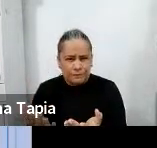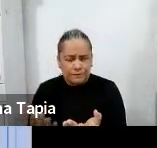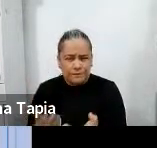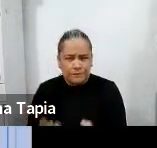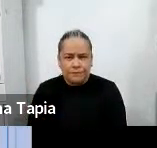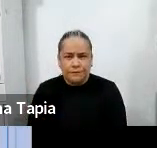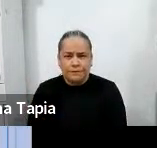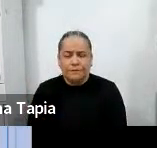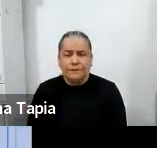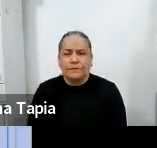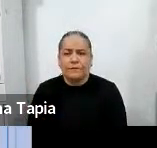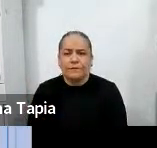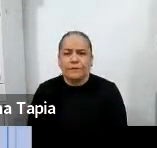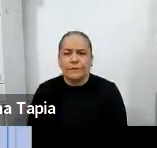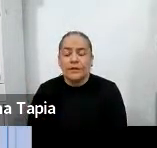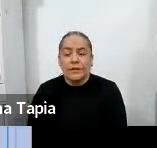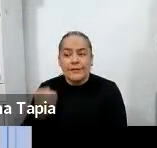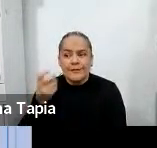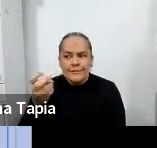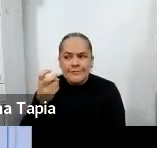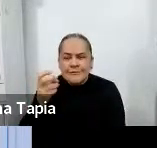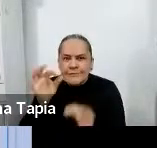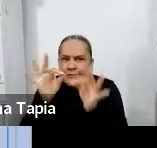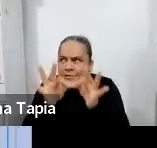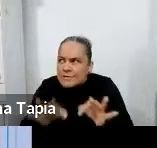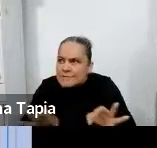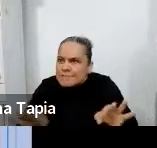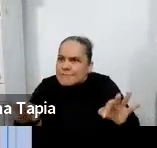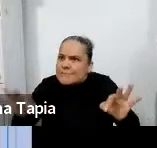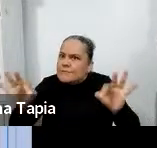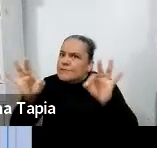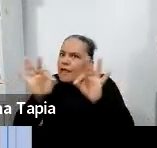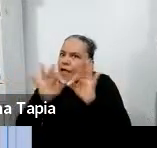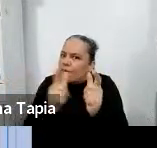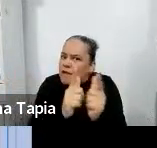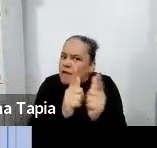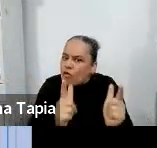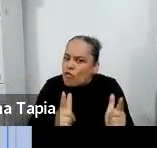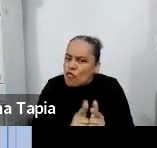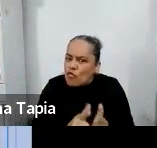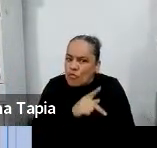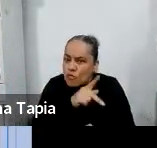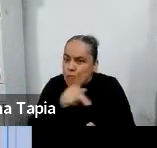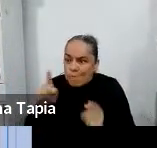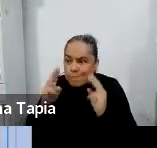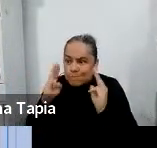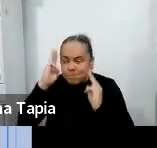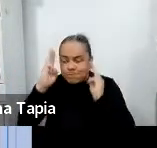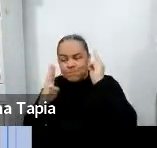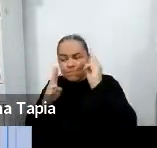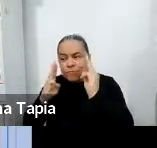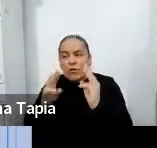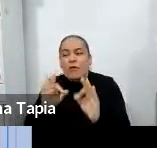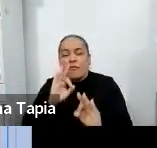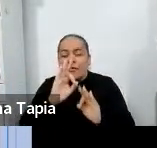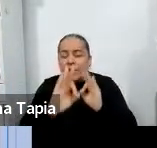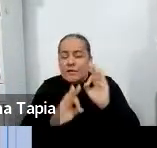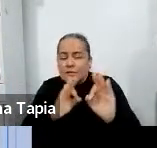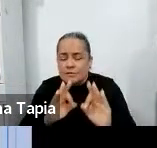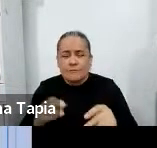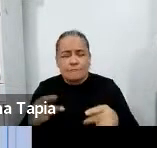estemos conscientes de la responsabilidad que debemos tener para con los pacientes. Y entonces, bueno, yo les decía,